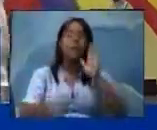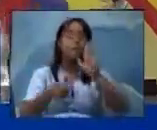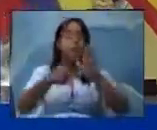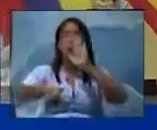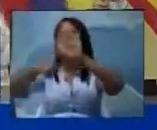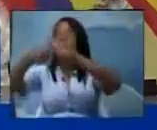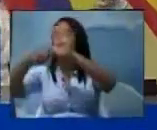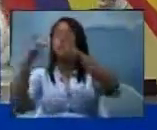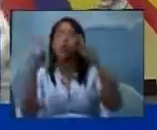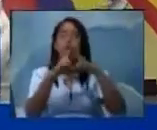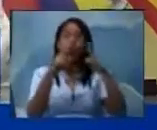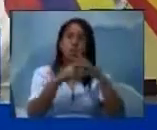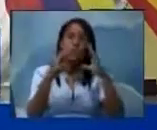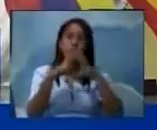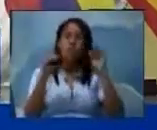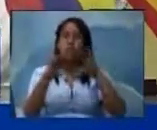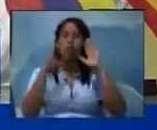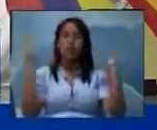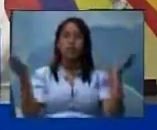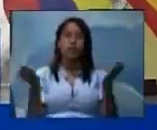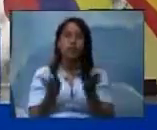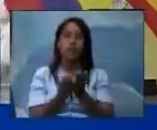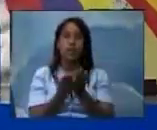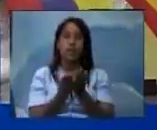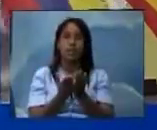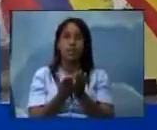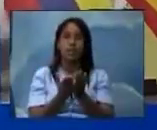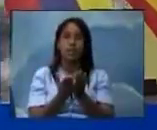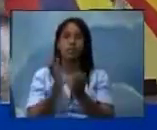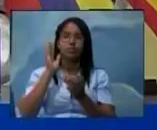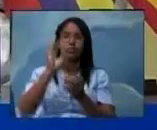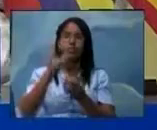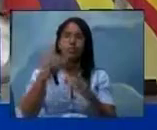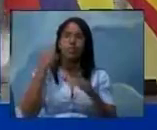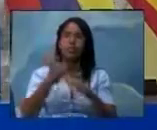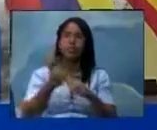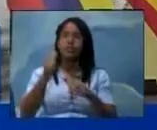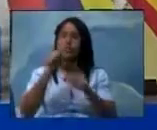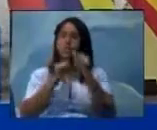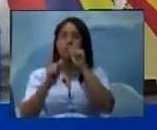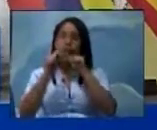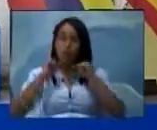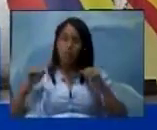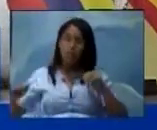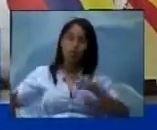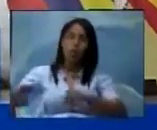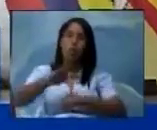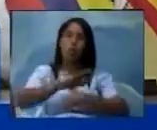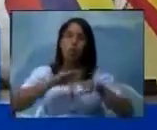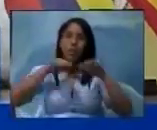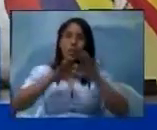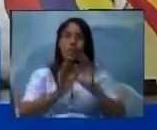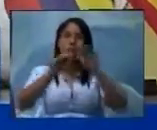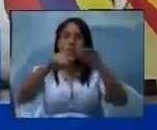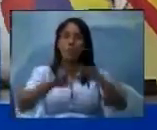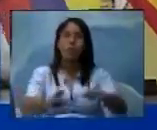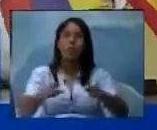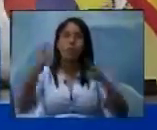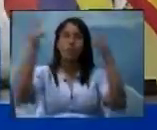conocido. ¡Aleluya! En toda la tierra. Amén. Así es. Así como las aguas cubren la mar,